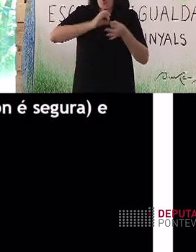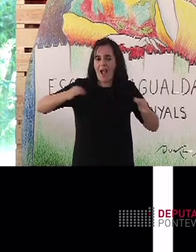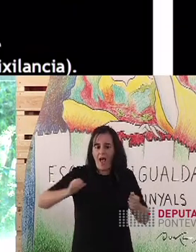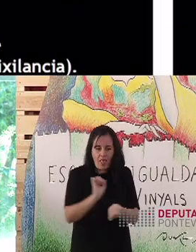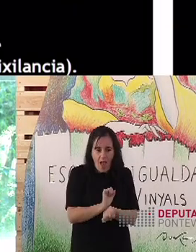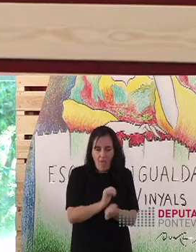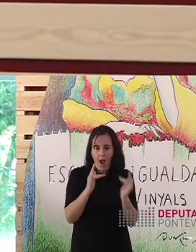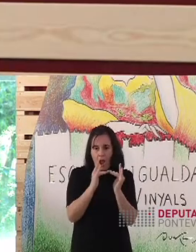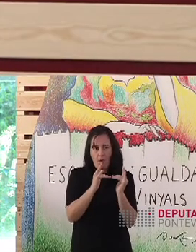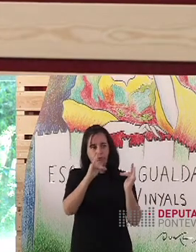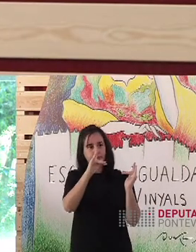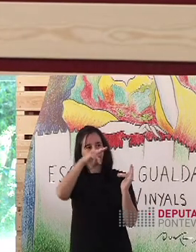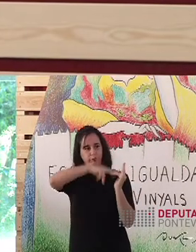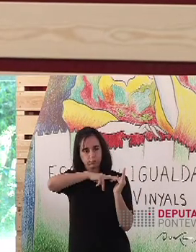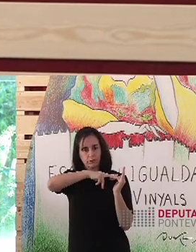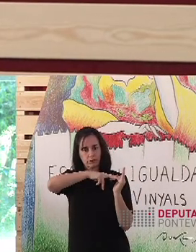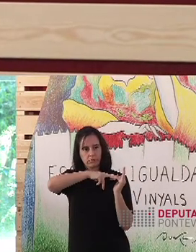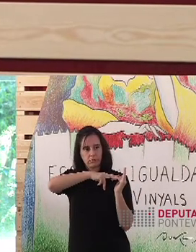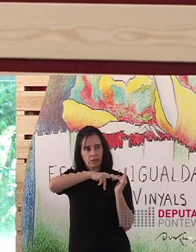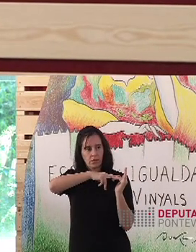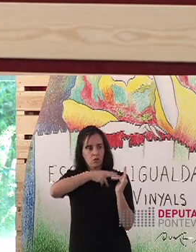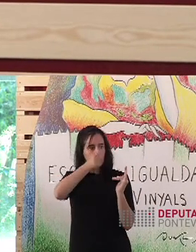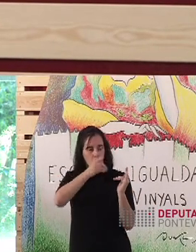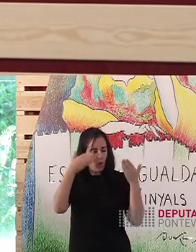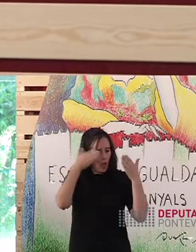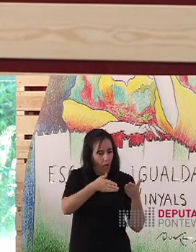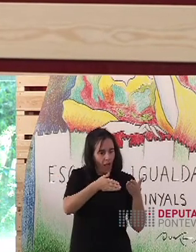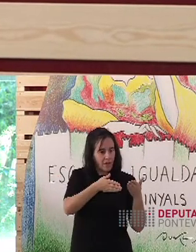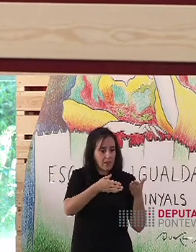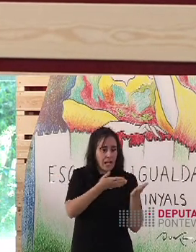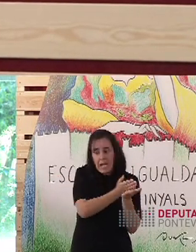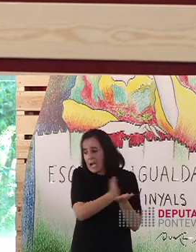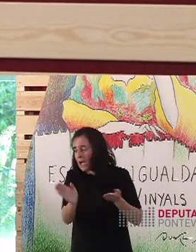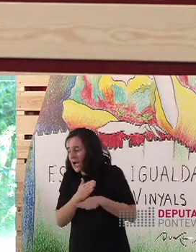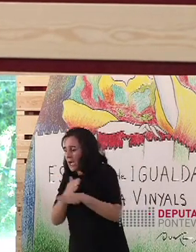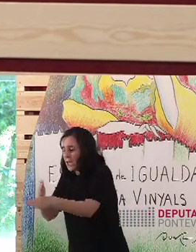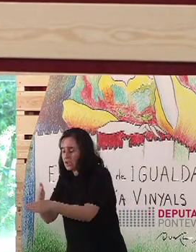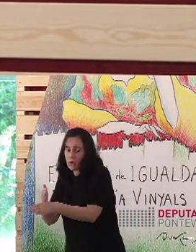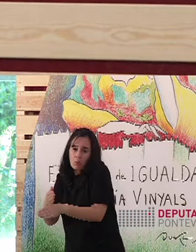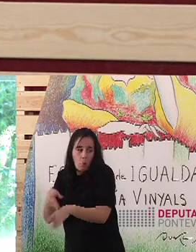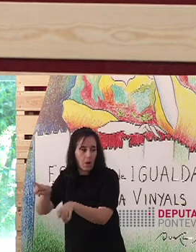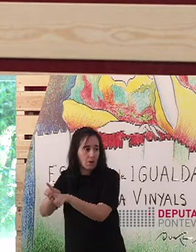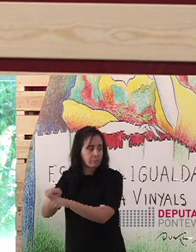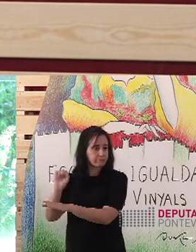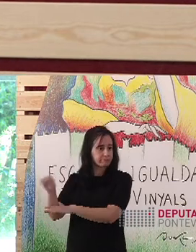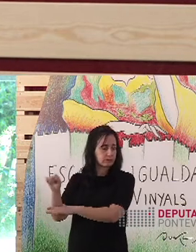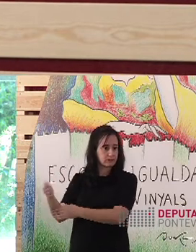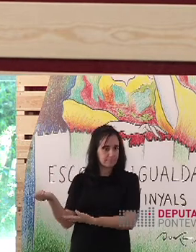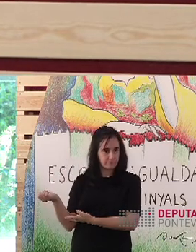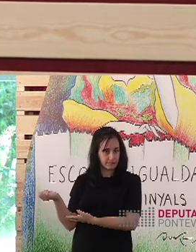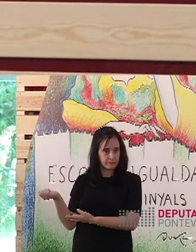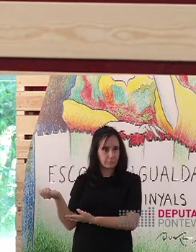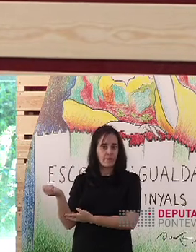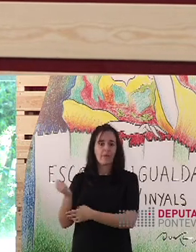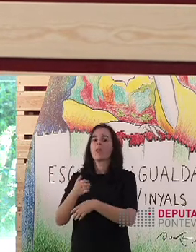a unha cama, todo o que se sala de aí, pois non está formando parte das intervencións.